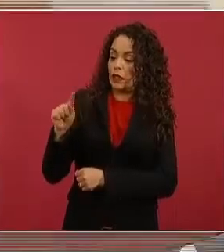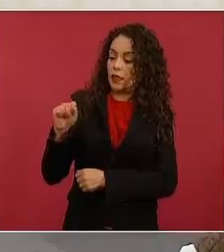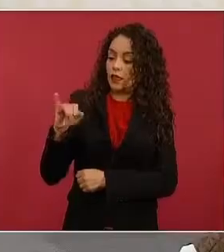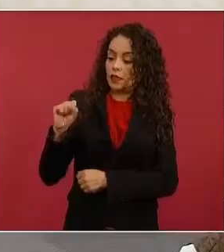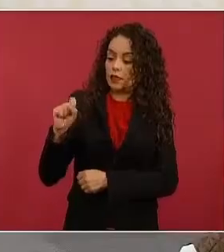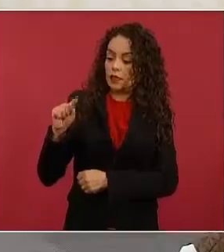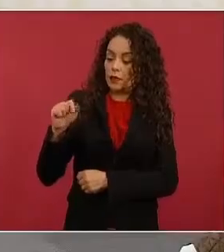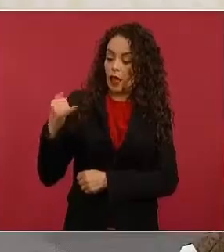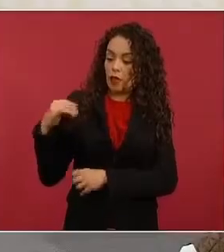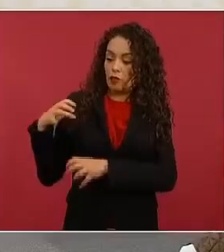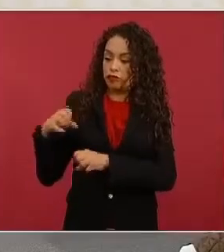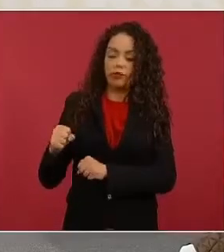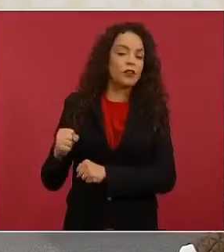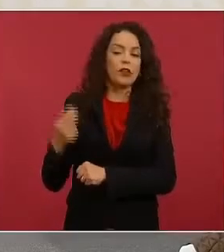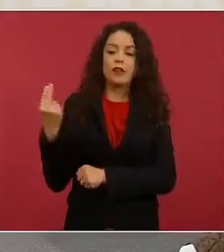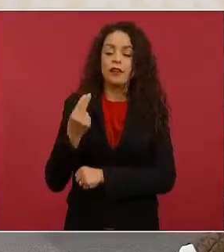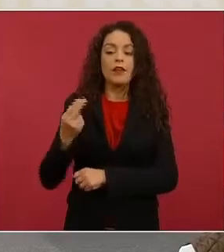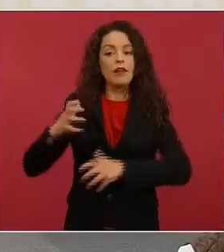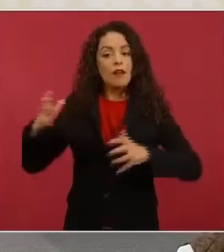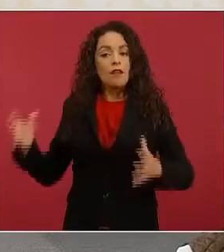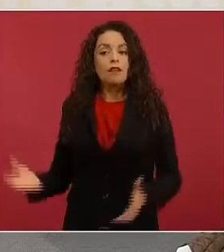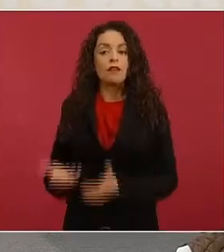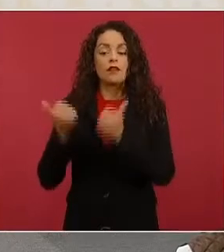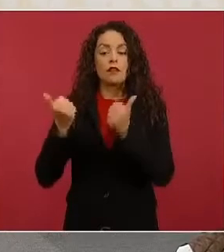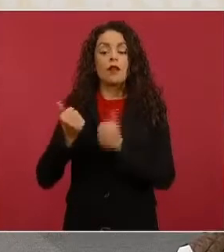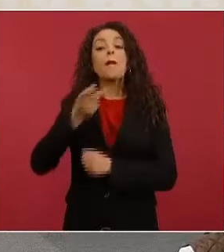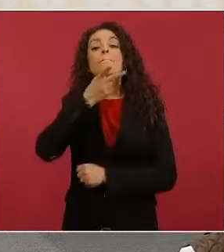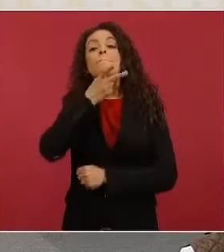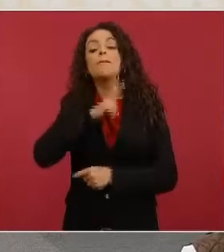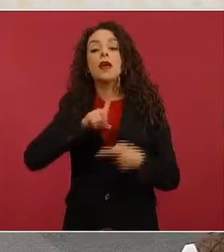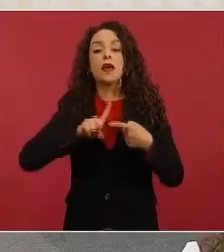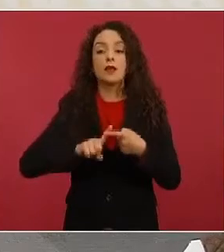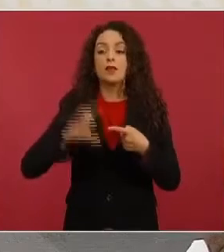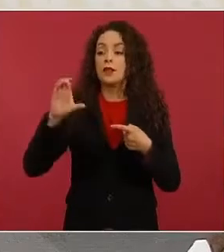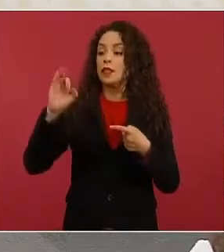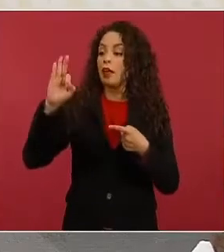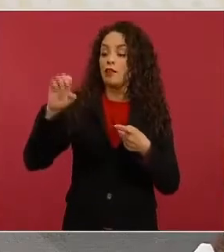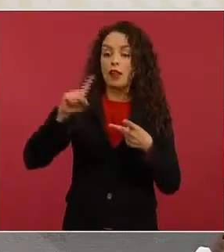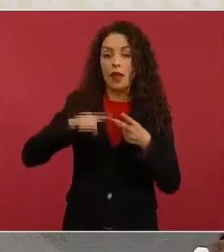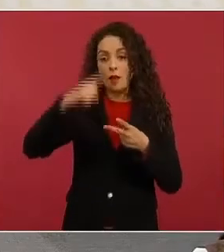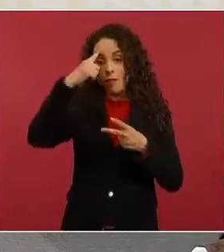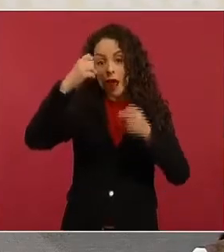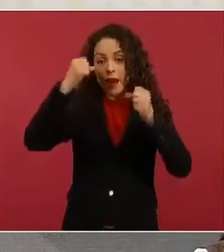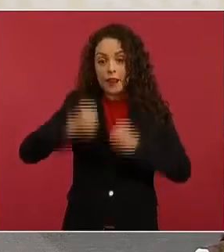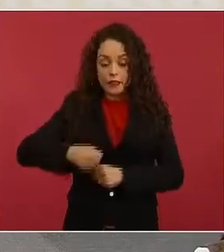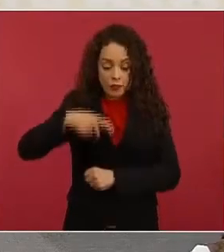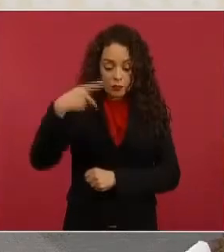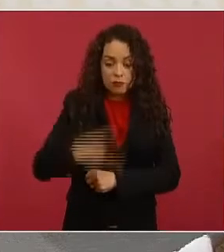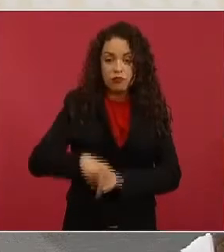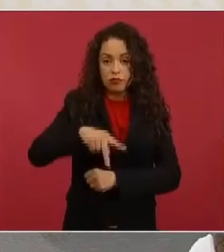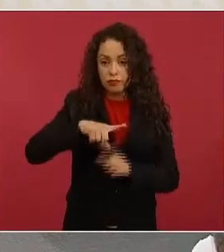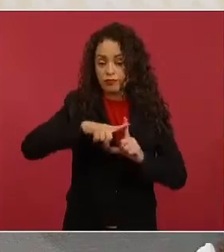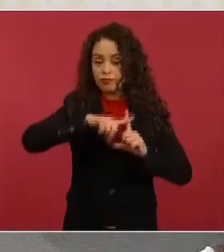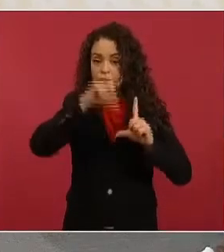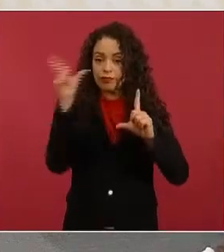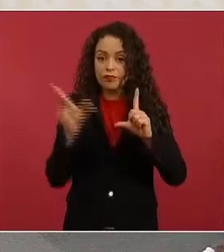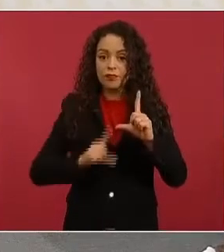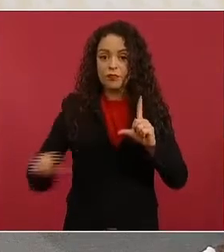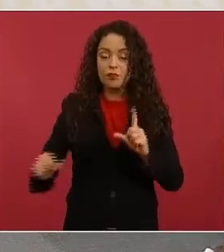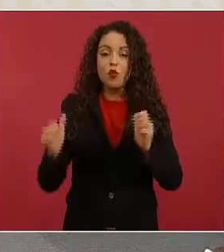es rescatar a Pemex y a la Comisión Federal por seguridad nacional y para mantener precios justos para